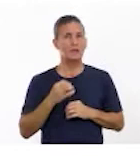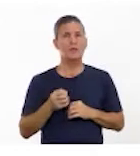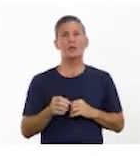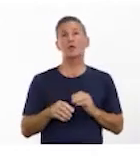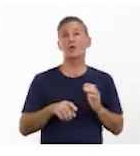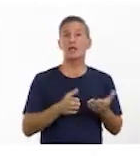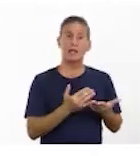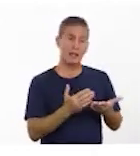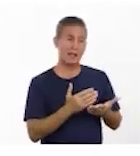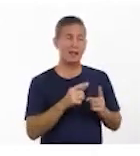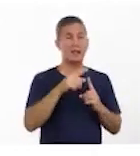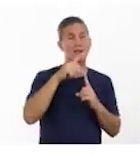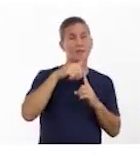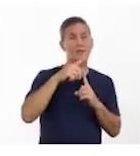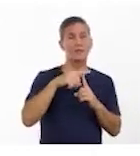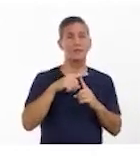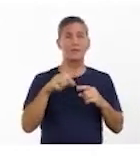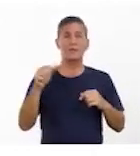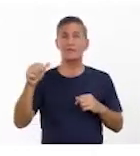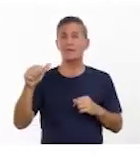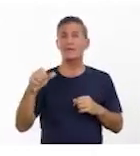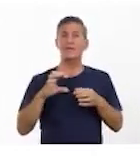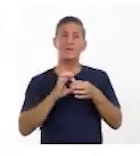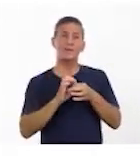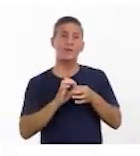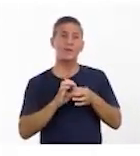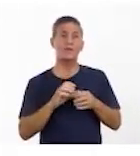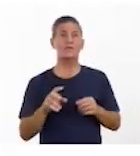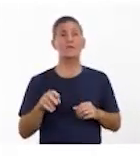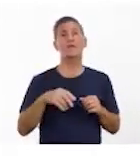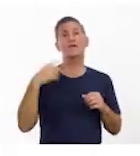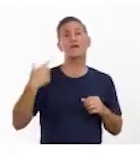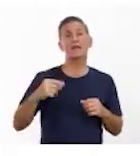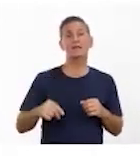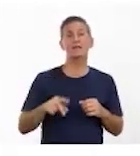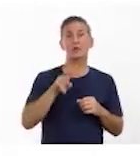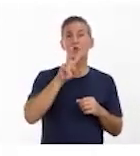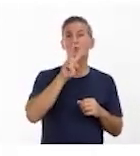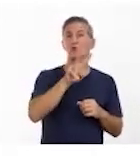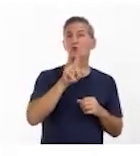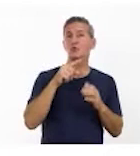Van a ser del libro de texto de 10º grado, el ejercicio